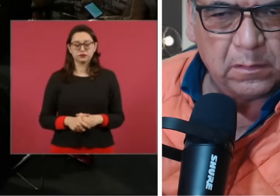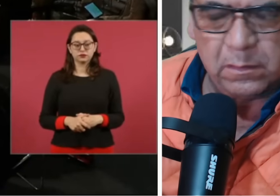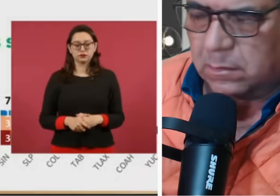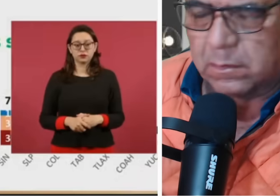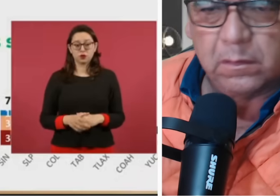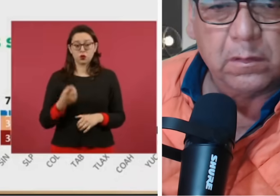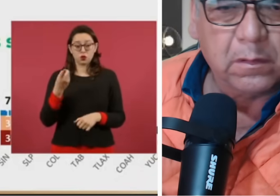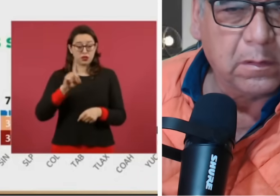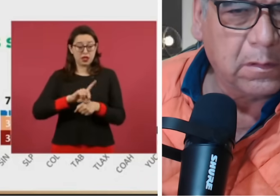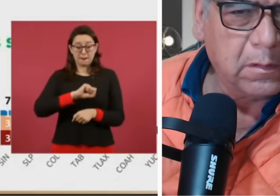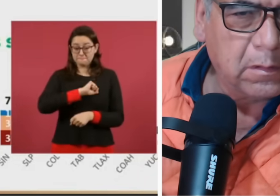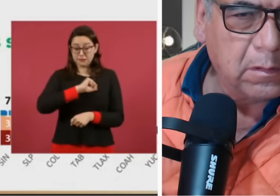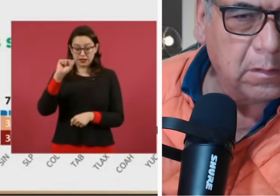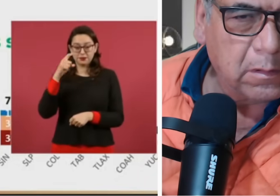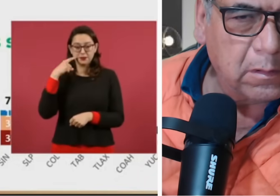Pero de todas maneras,